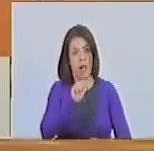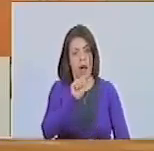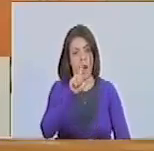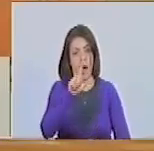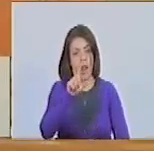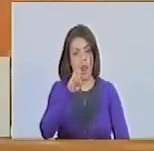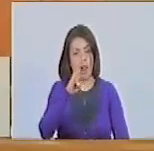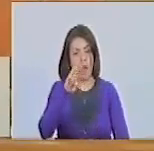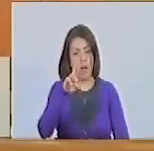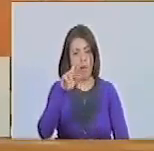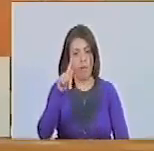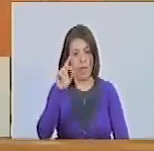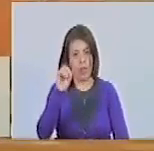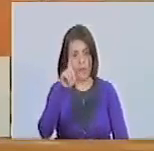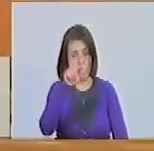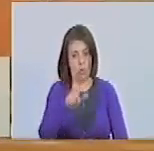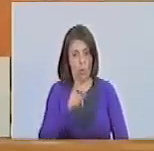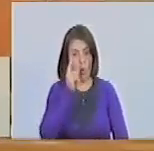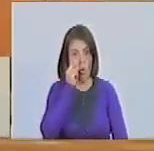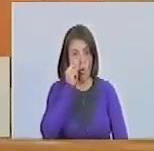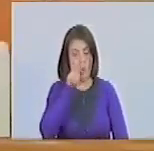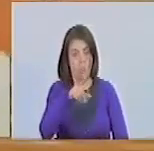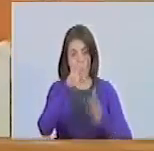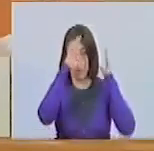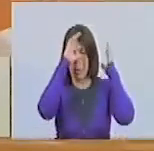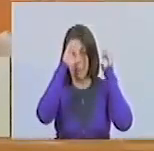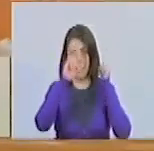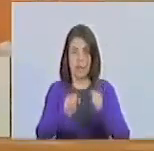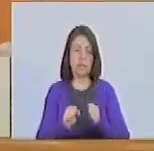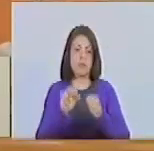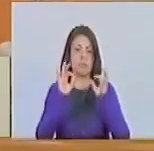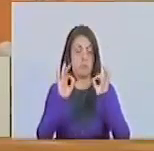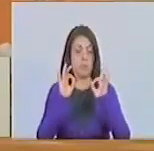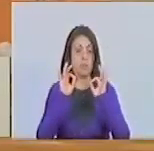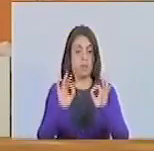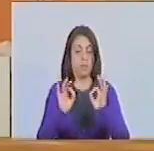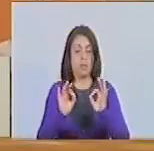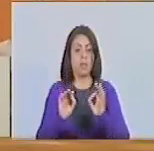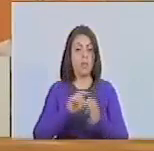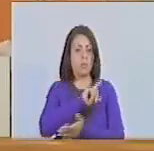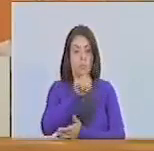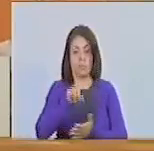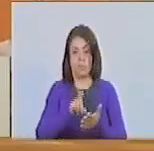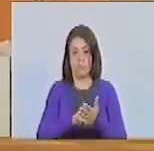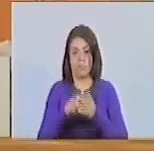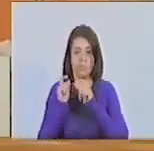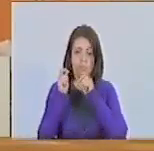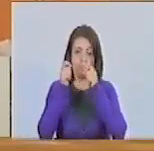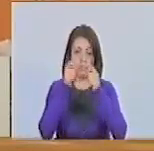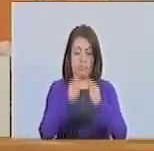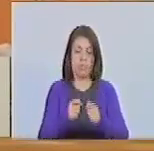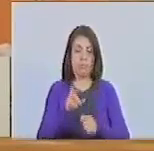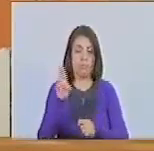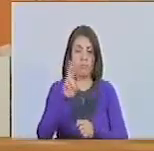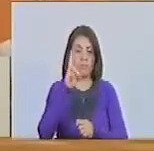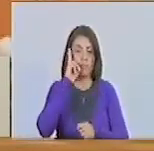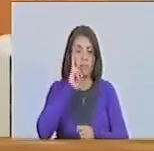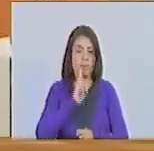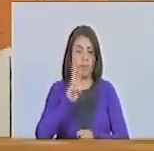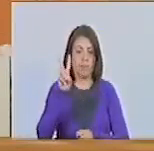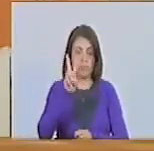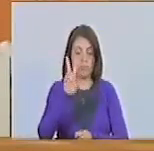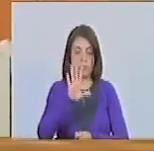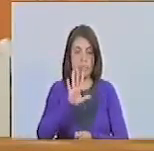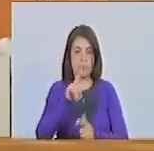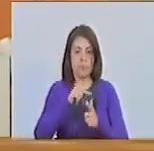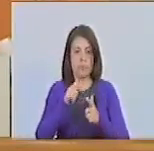Alberto Efraín Castelar Padilla como embajador extraordinario y plenipotenciario de la República Bolivariana de